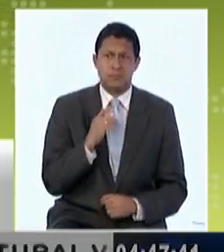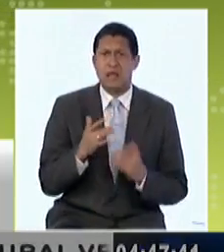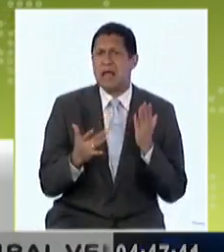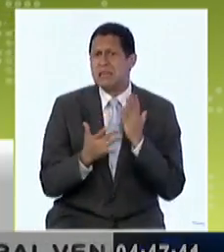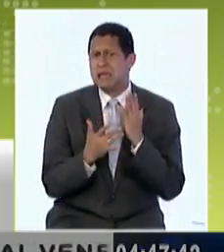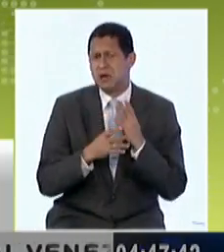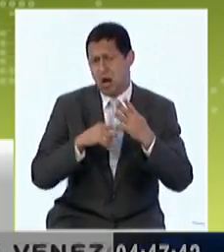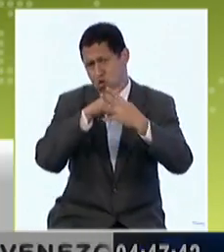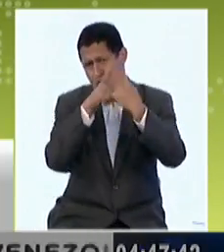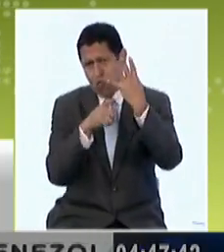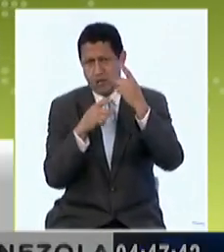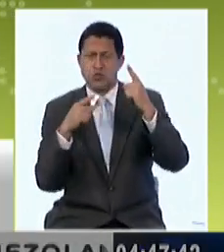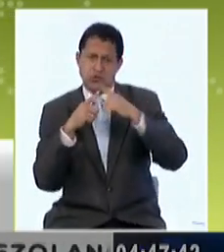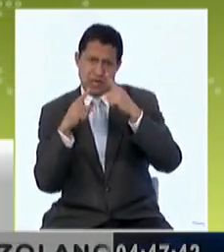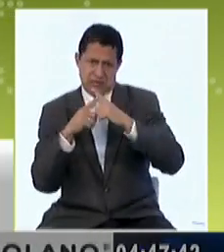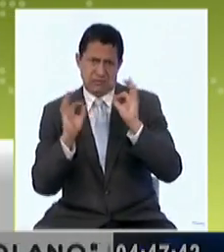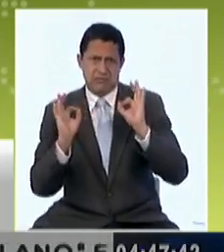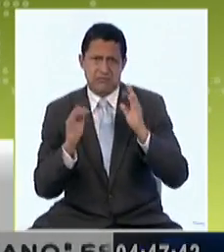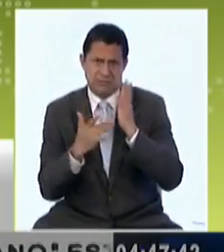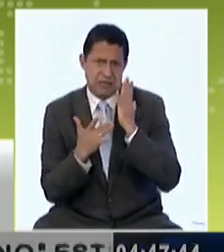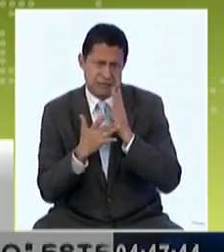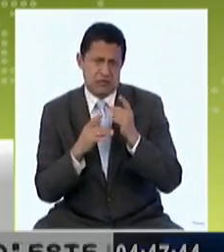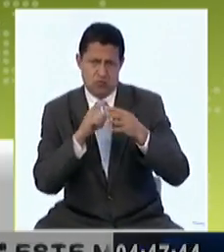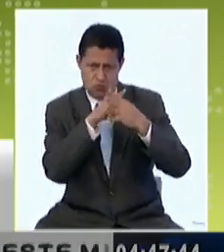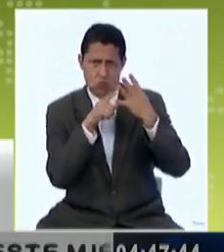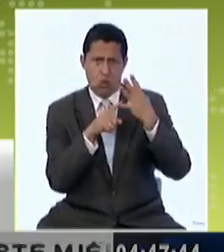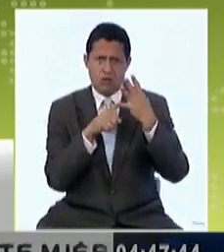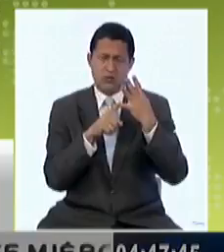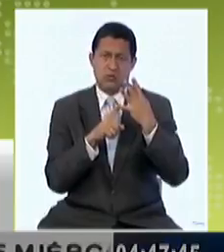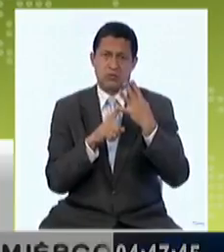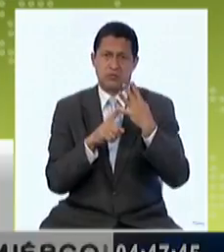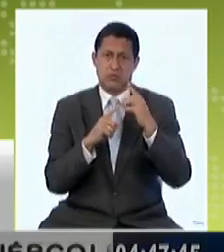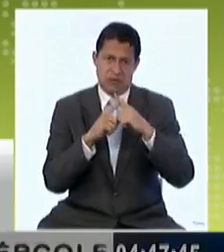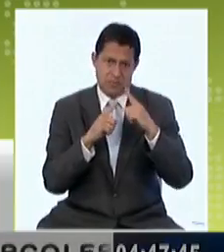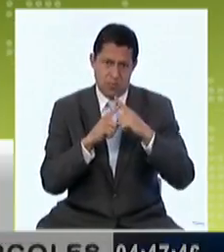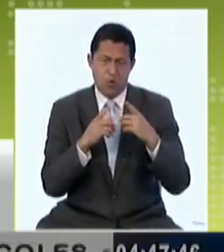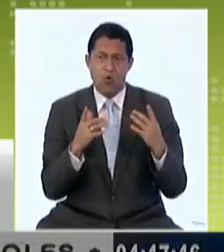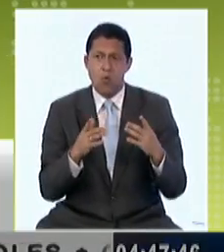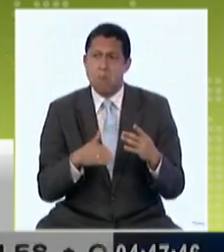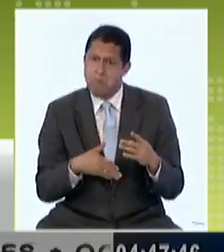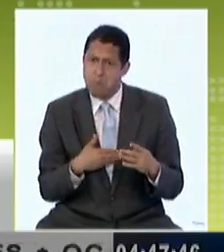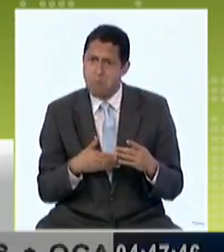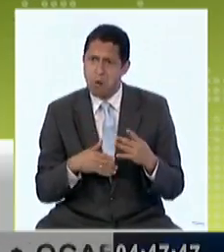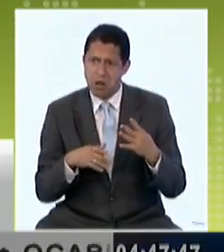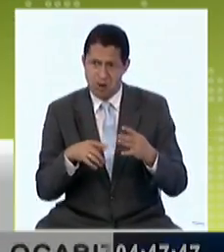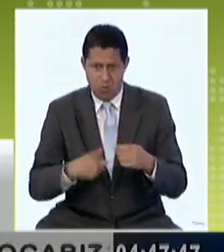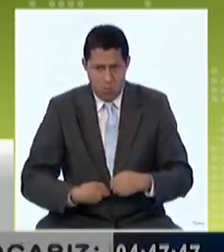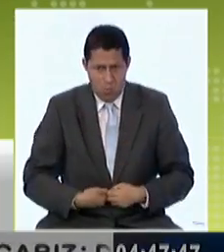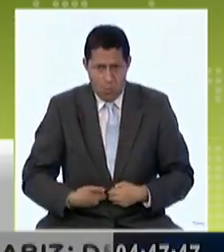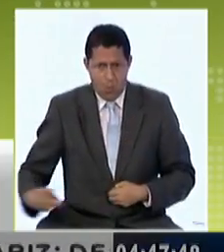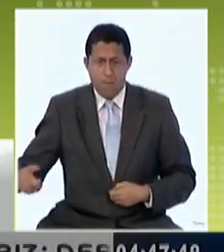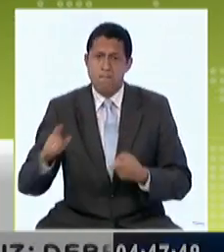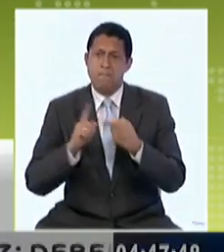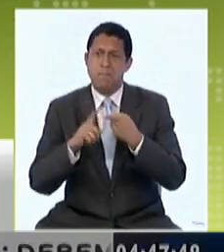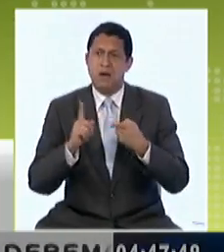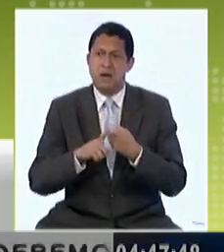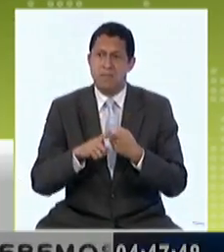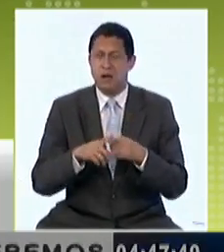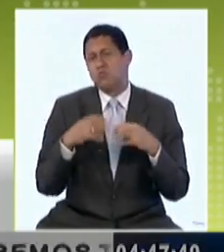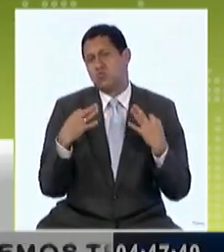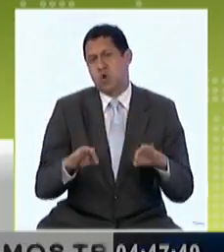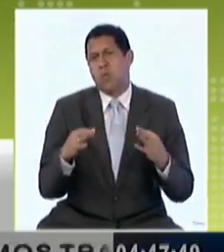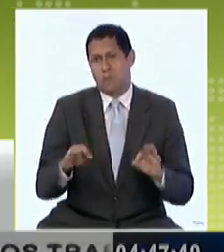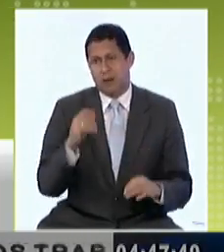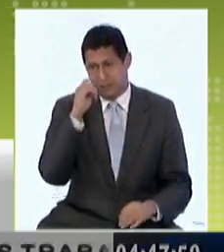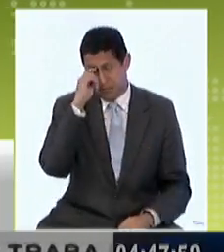hay cuatro grandes tecnologías uh-huh. que son las que permiten asistir al proceso de la liposucción. La primera es la liposucción tradicional, como